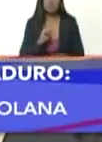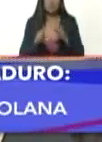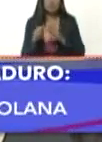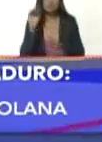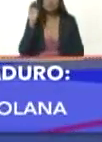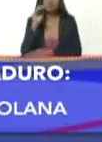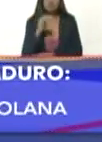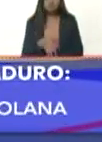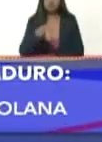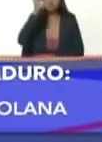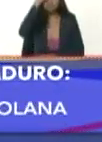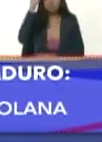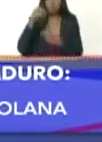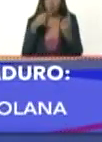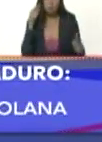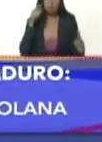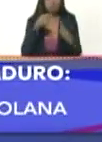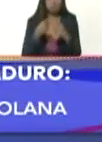futuro incierto,